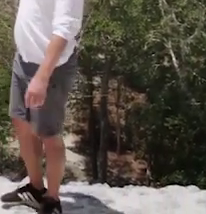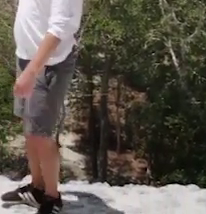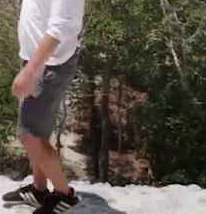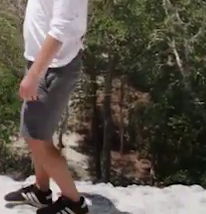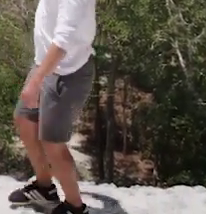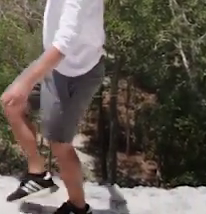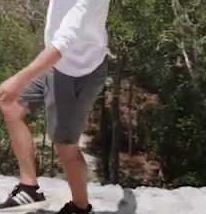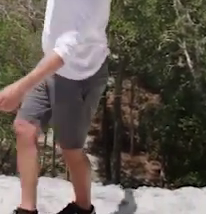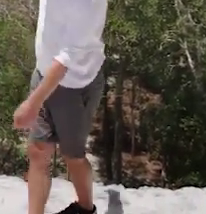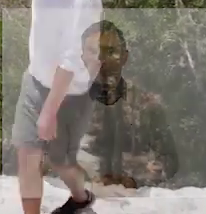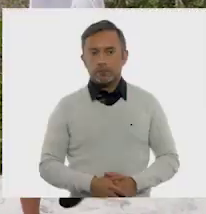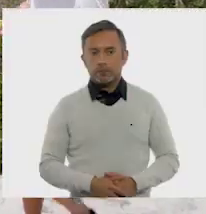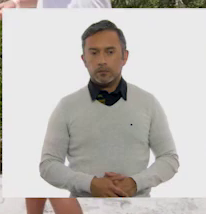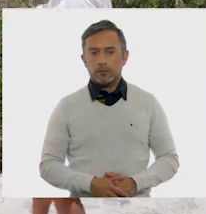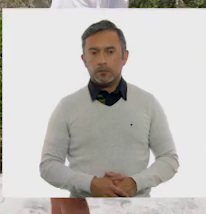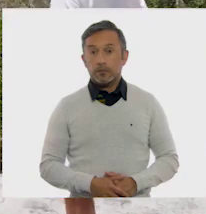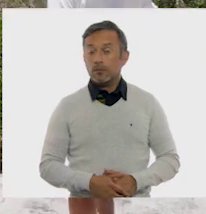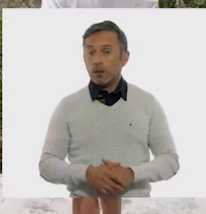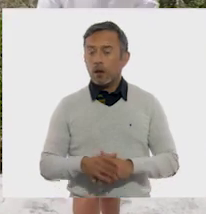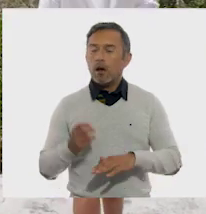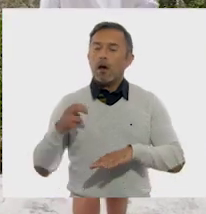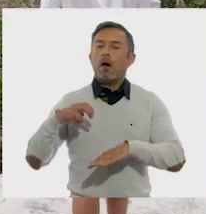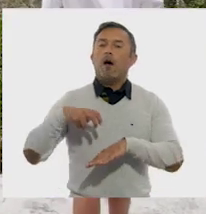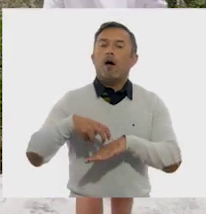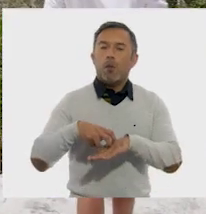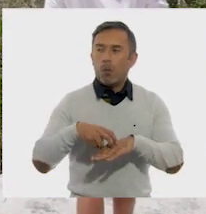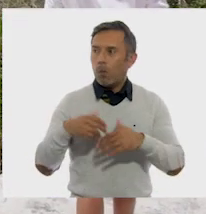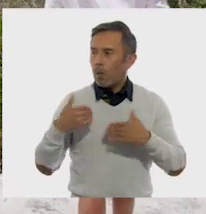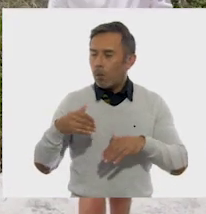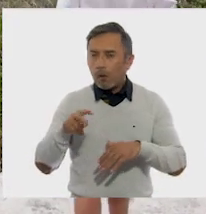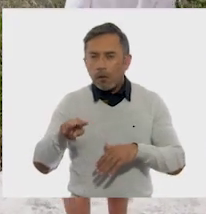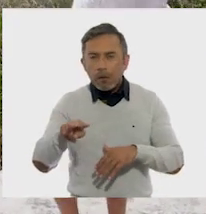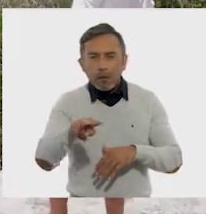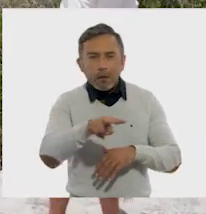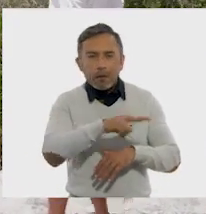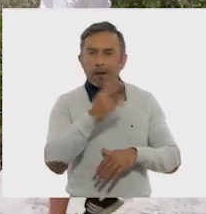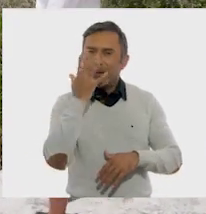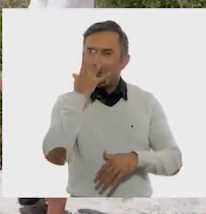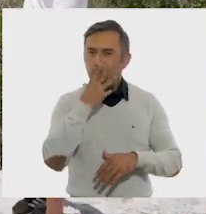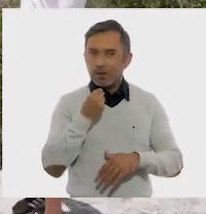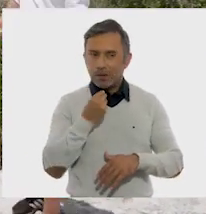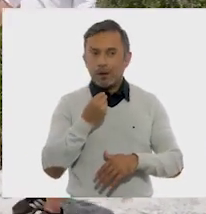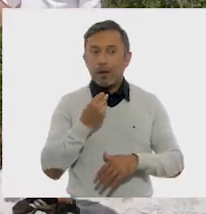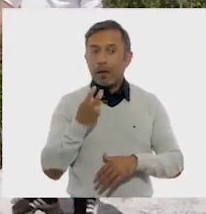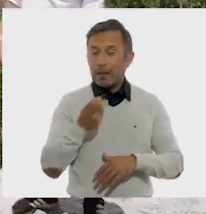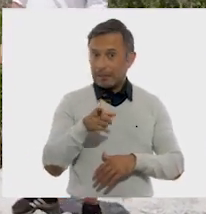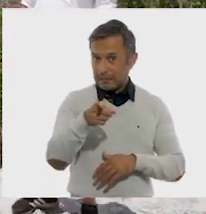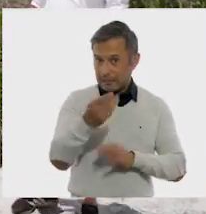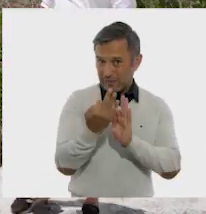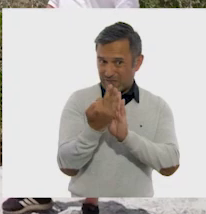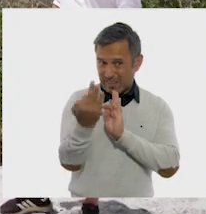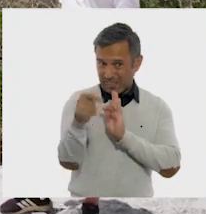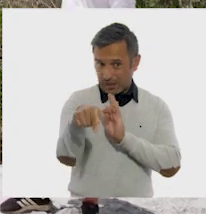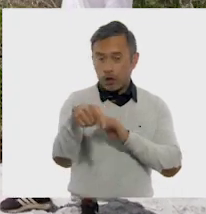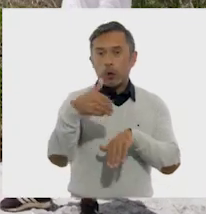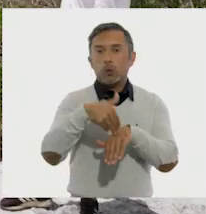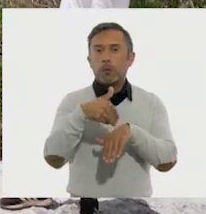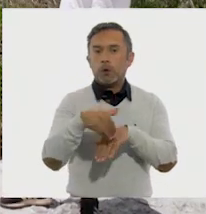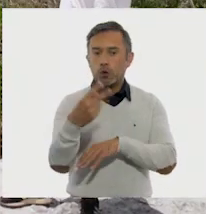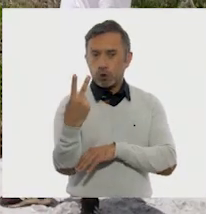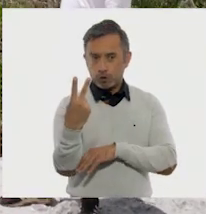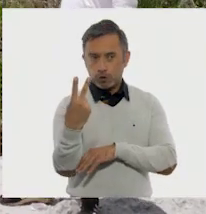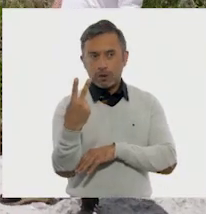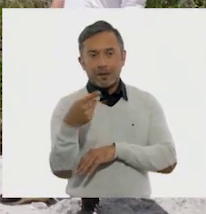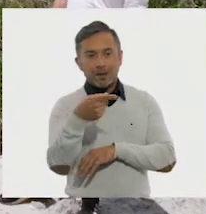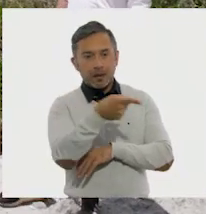Wow, no. Llegamos. No, qué bonita vista. Esta es la número 2. ¿Y esa?